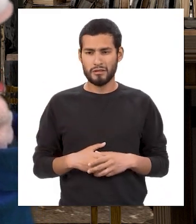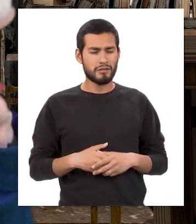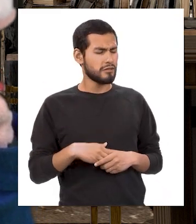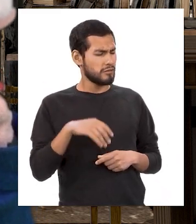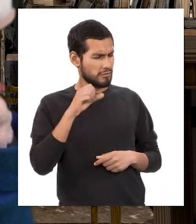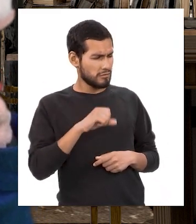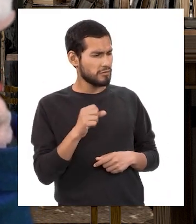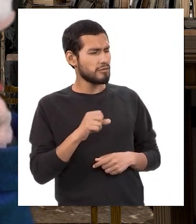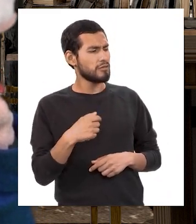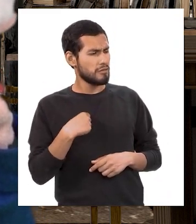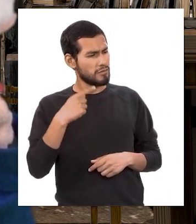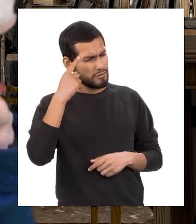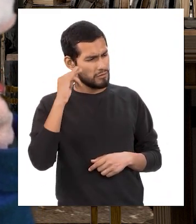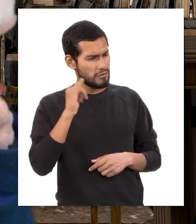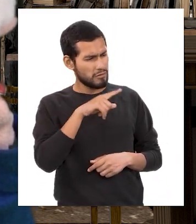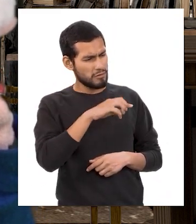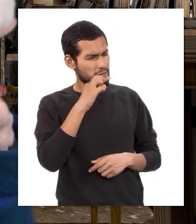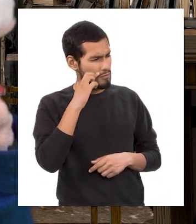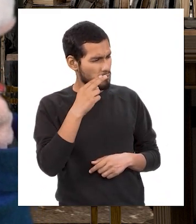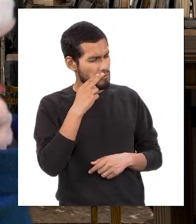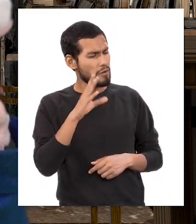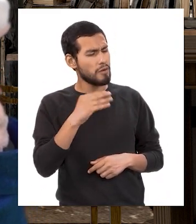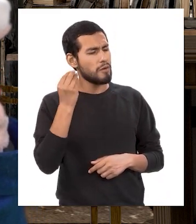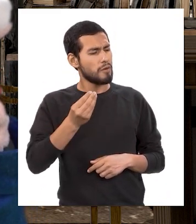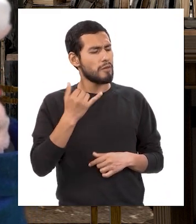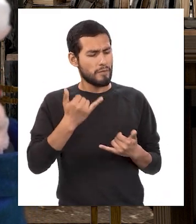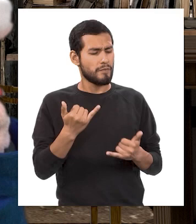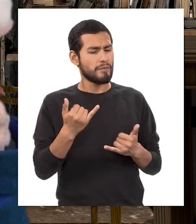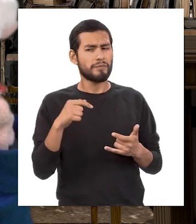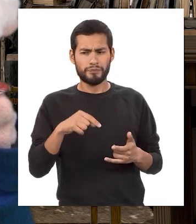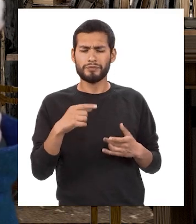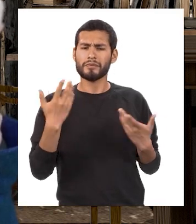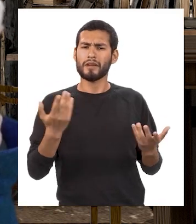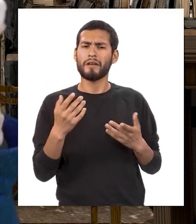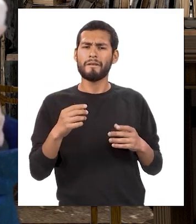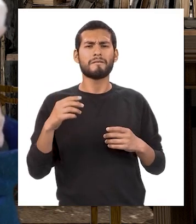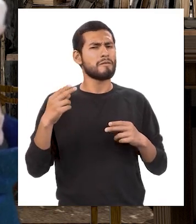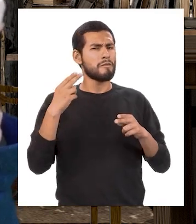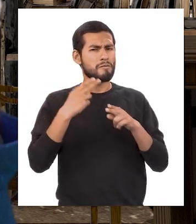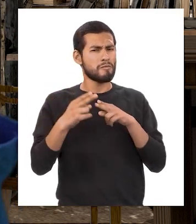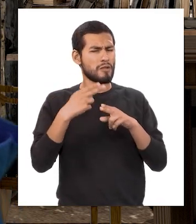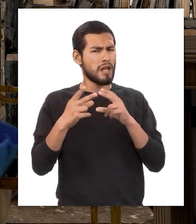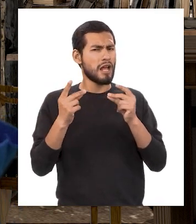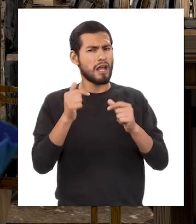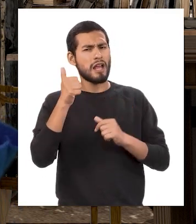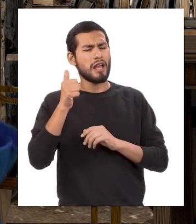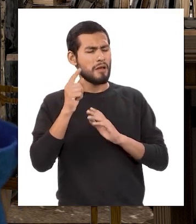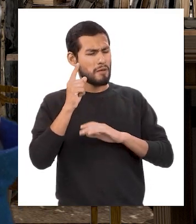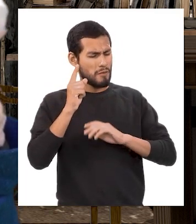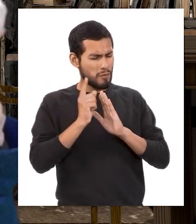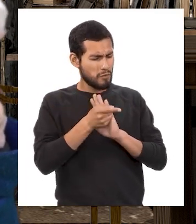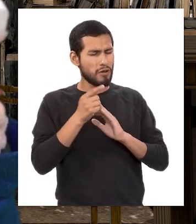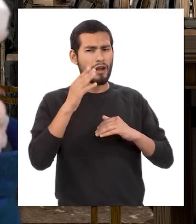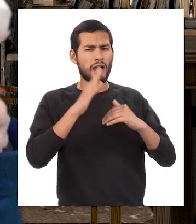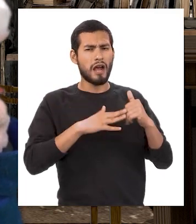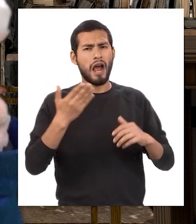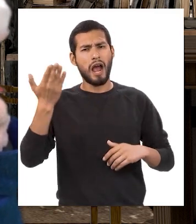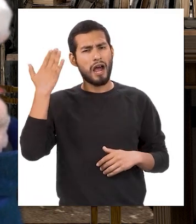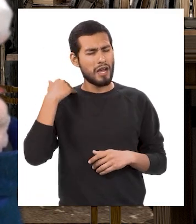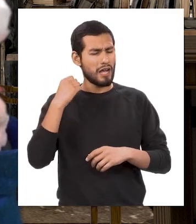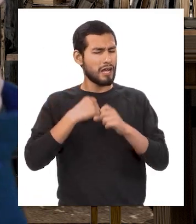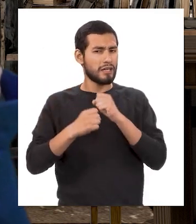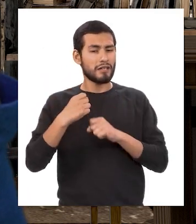más pequeña? Sin duda que sí. Opino igual que Mr. Fogg, puesto que ahora se recorre 10 veces más deprisa que hace 100